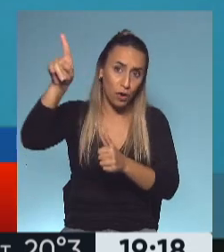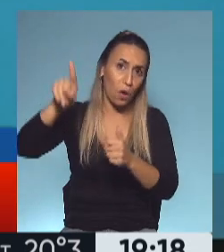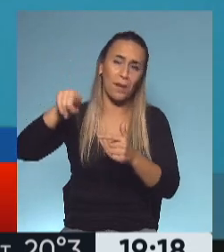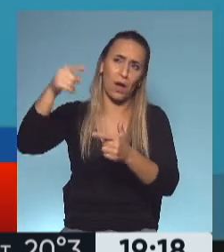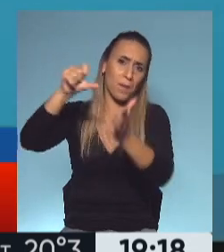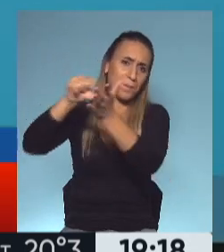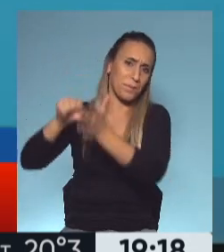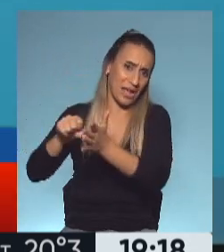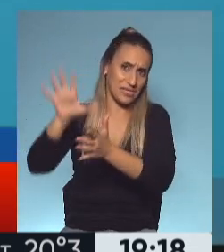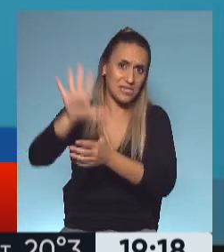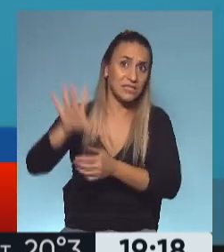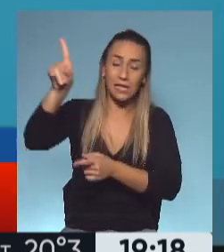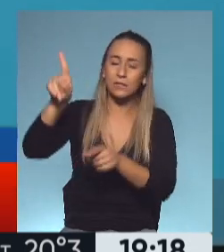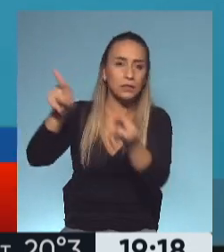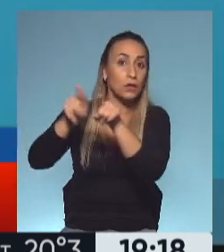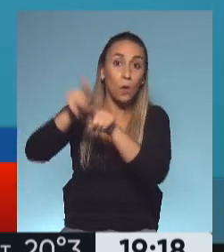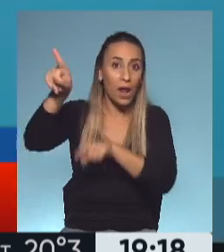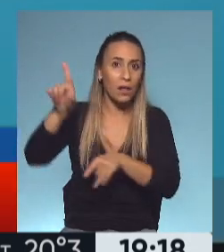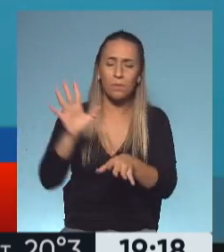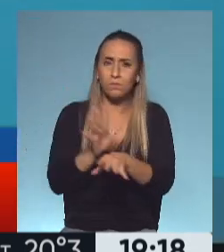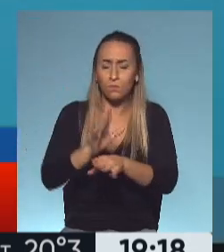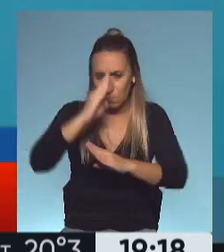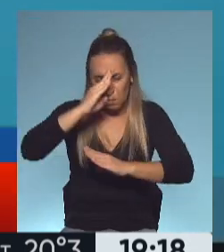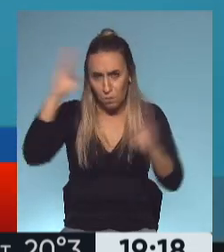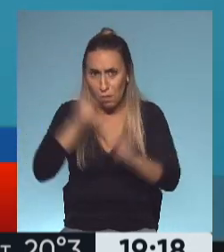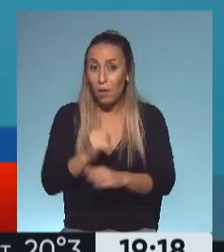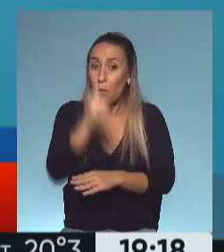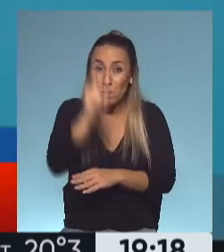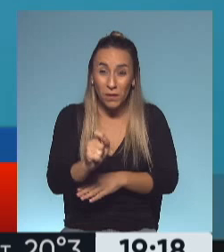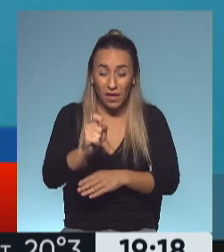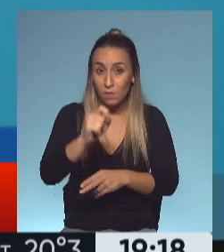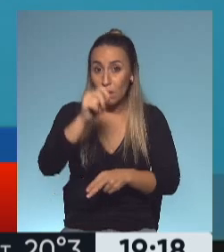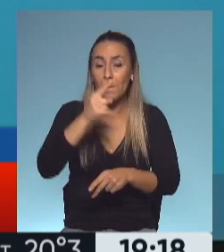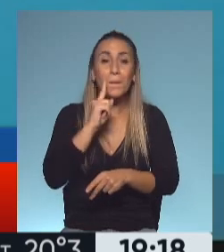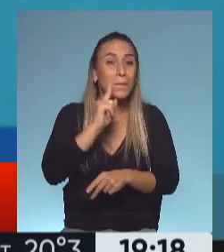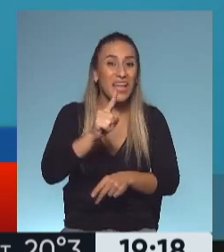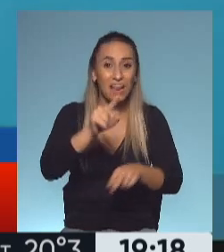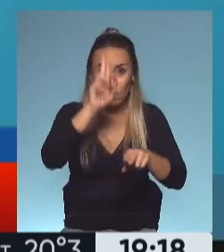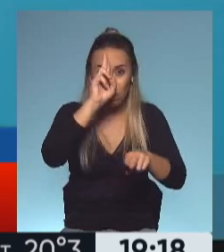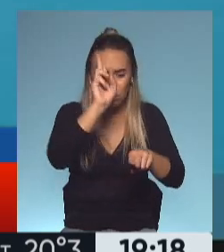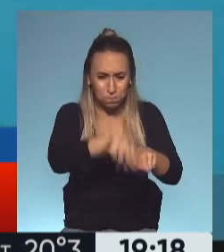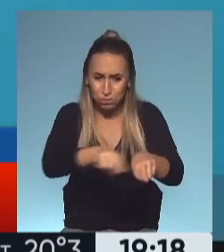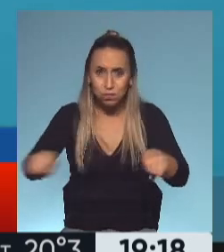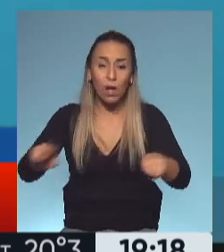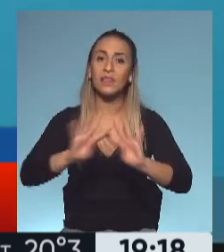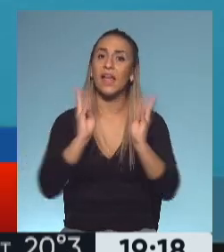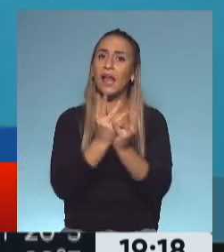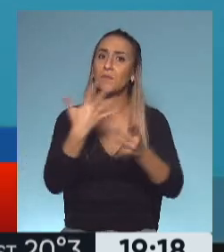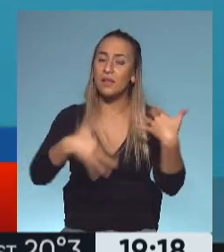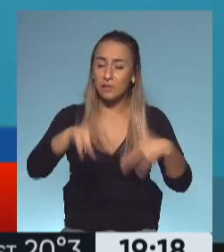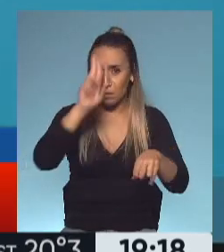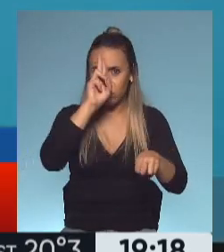países de la región. En un mes se ocuparon 1.000 camas de terapia intensiva en la región